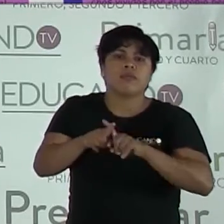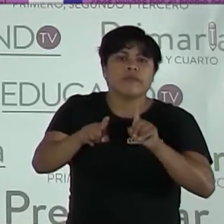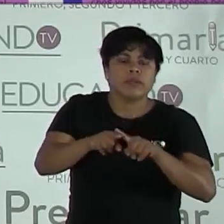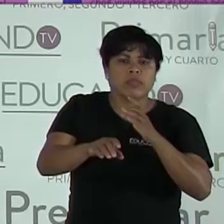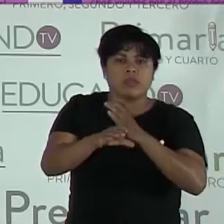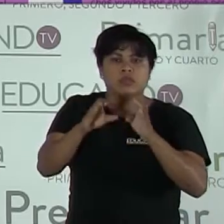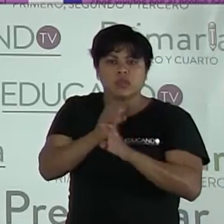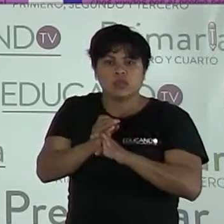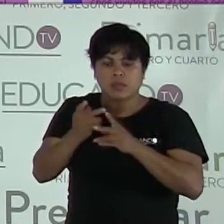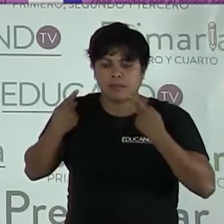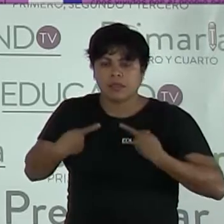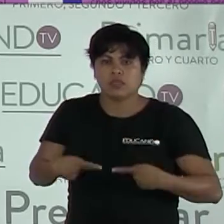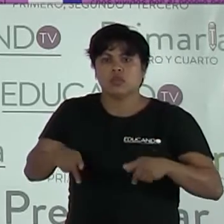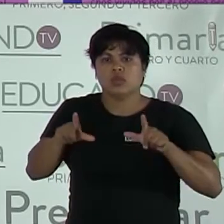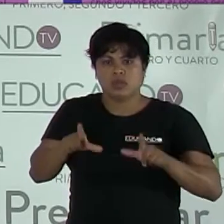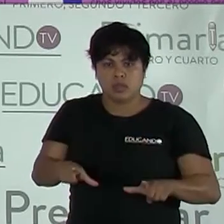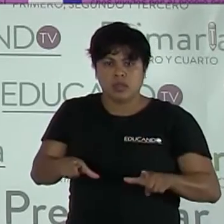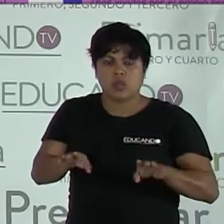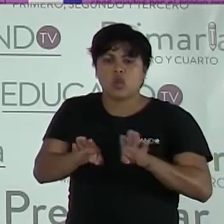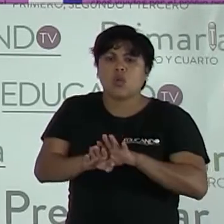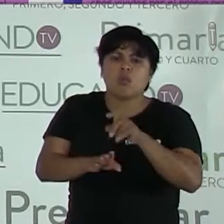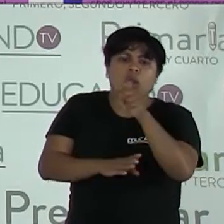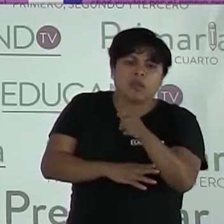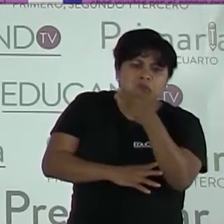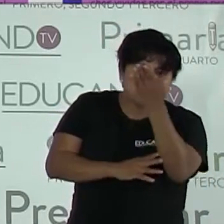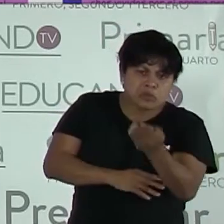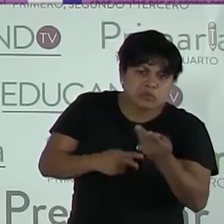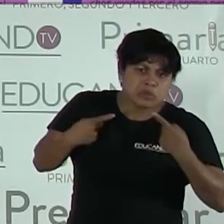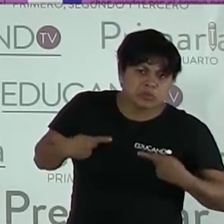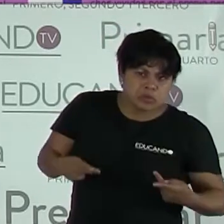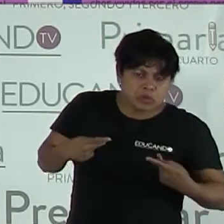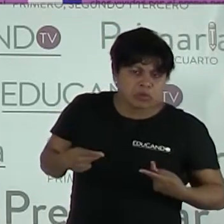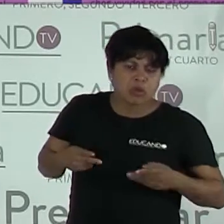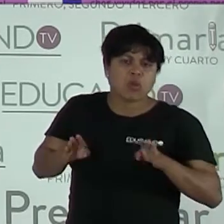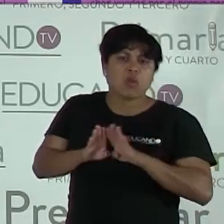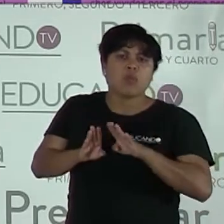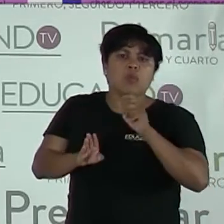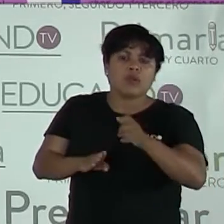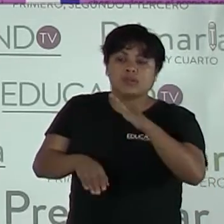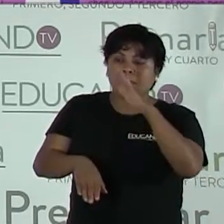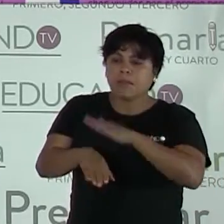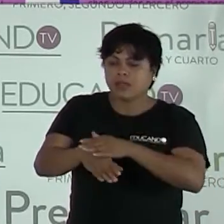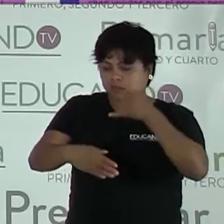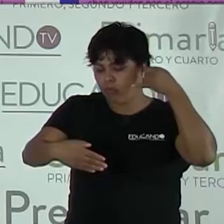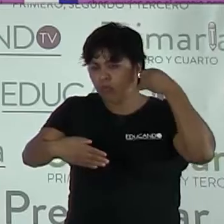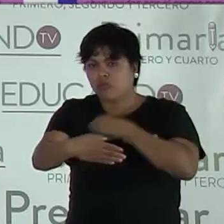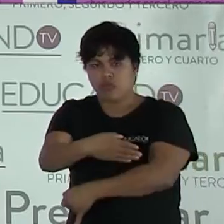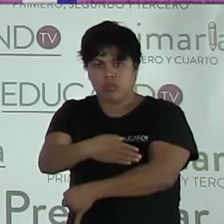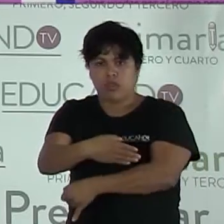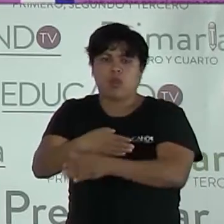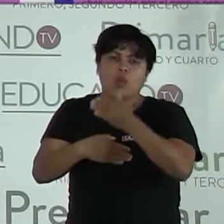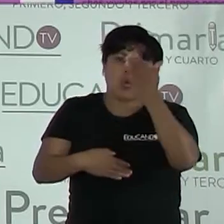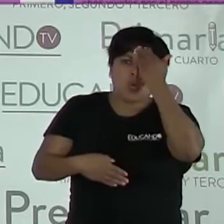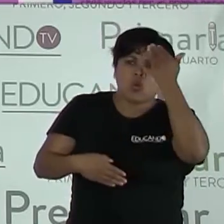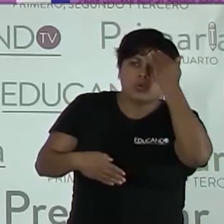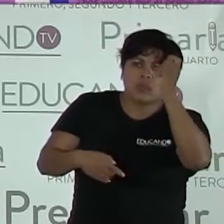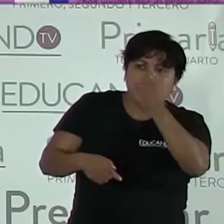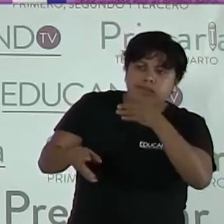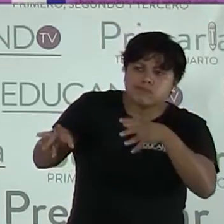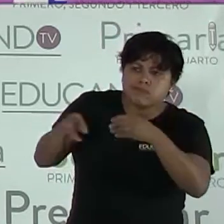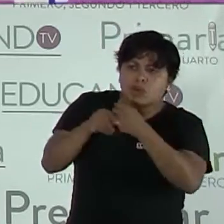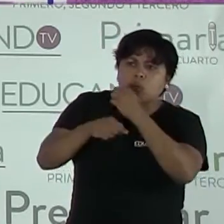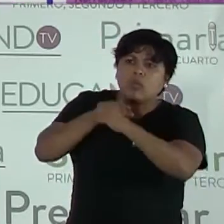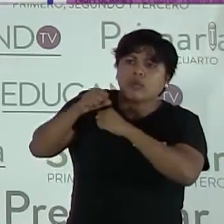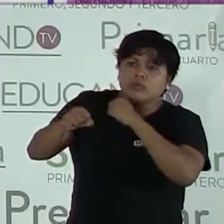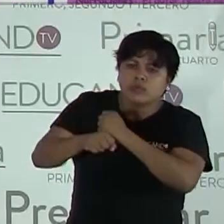cuestiones personales, conocer a la persona de una forma más profunda, conocer,